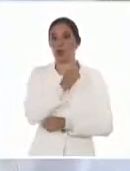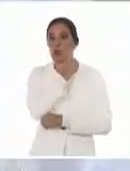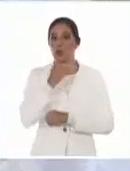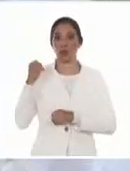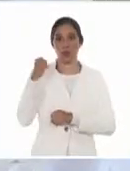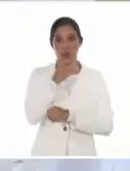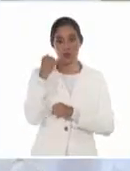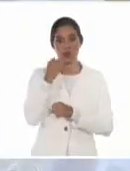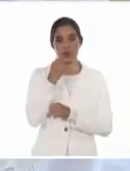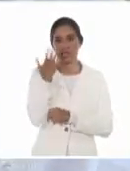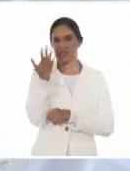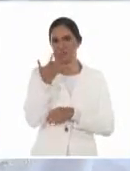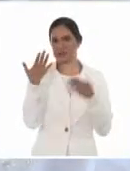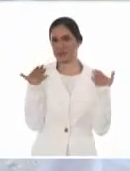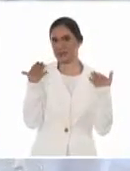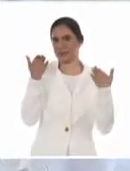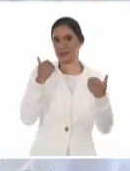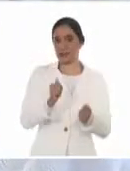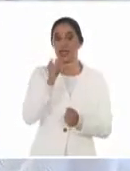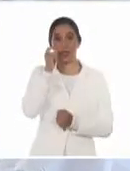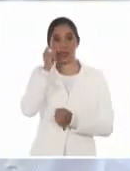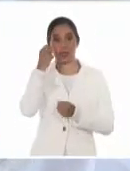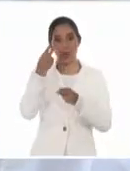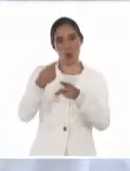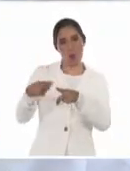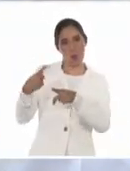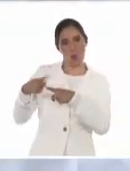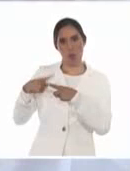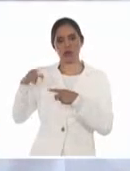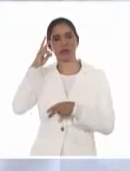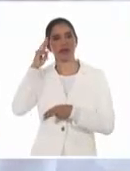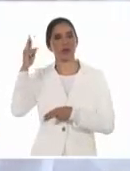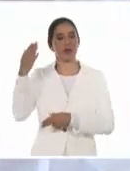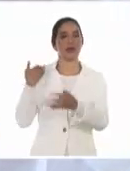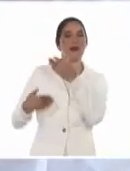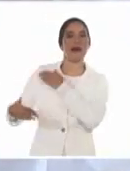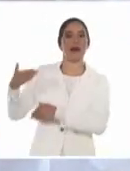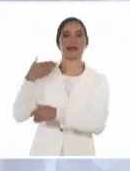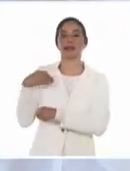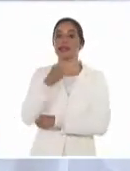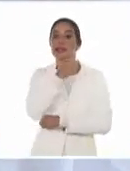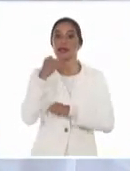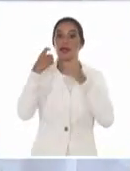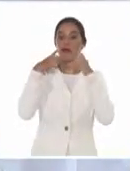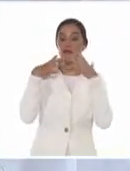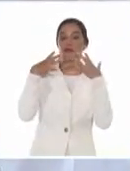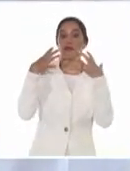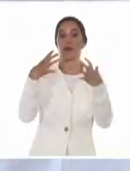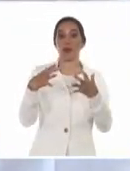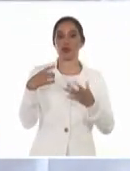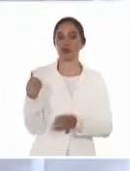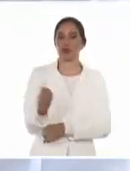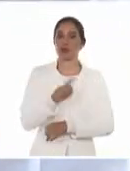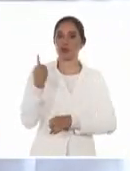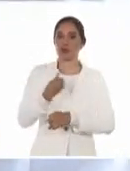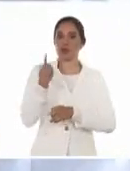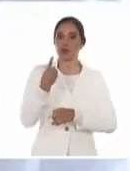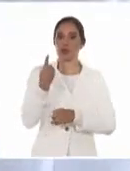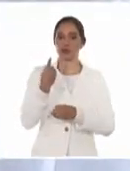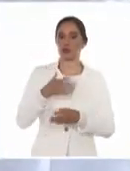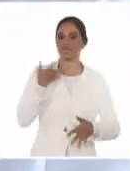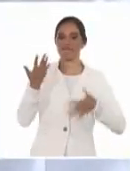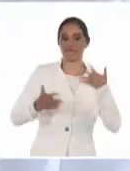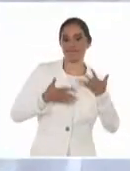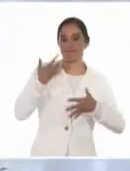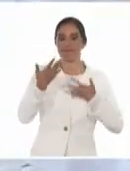Lecuona, de Gershwin, de Federico Chopin, vamos a traer un preludio de Chopin en